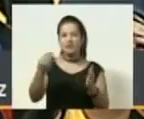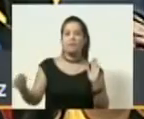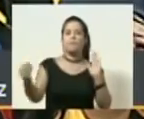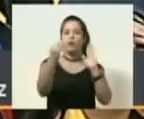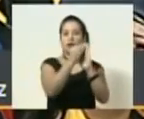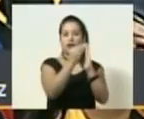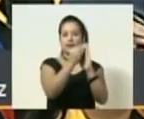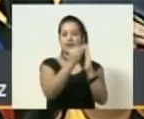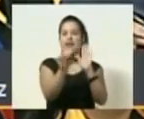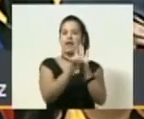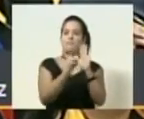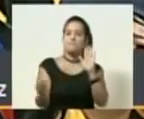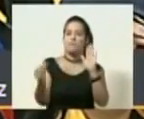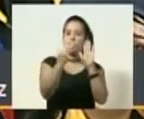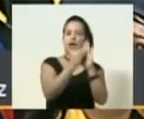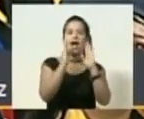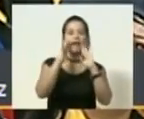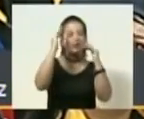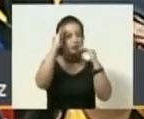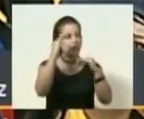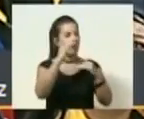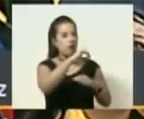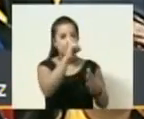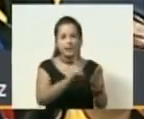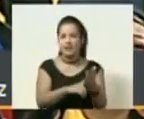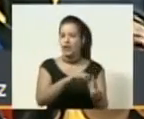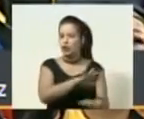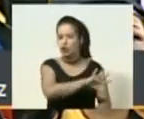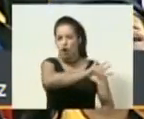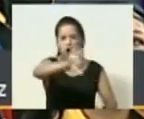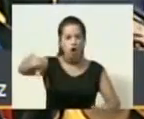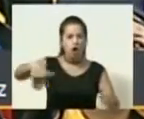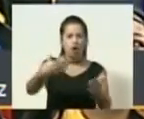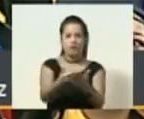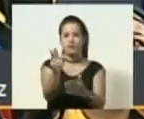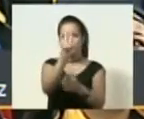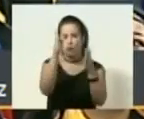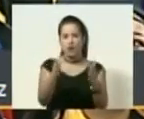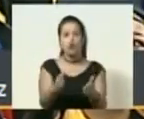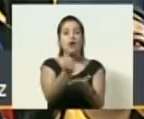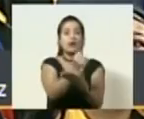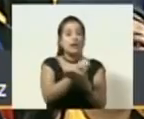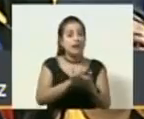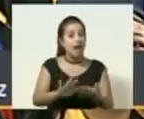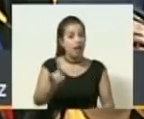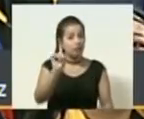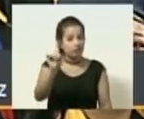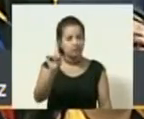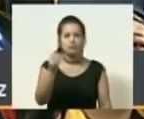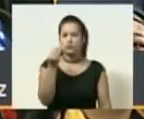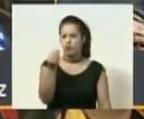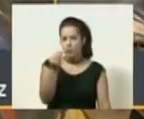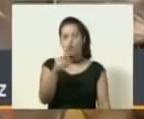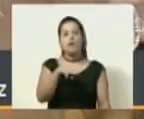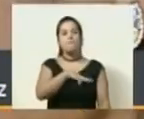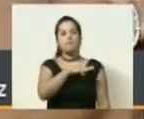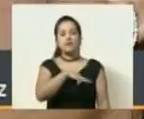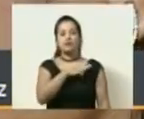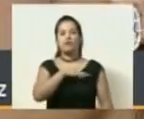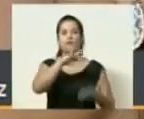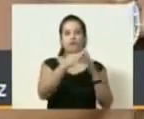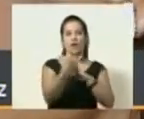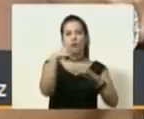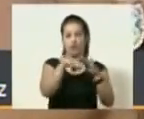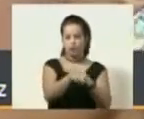la atención integral de todo el pueblo venezolano, gratuita, y esto se llevaría a cabo a través de la misión Barrio